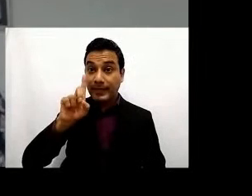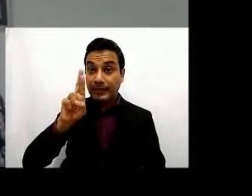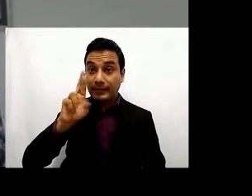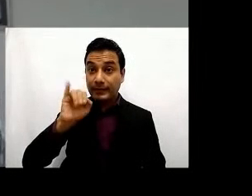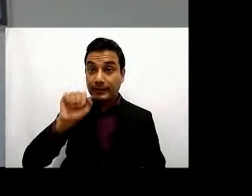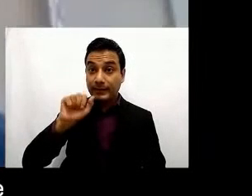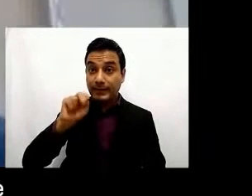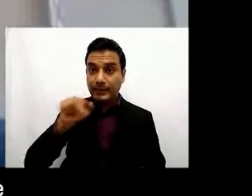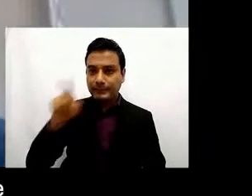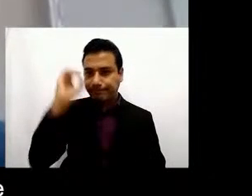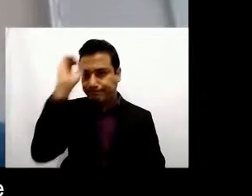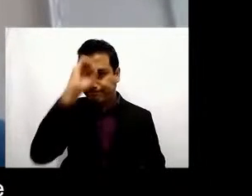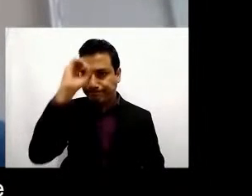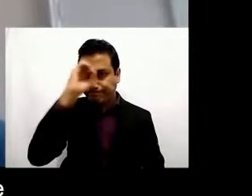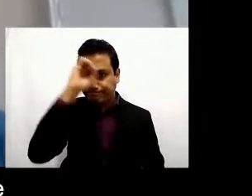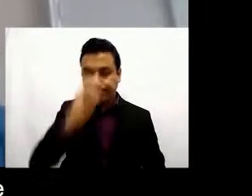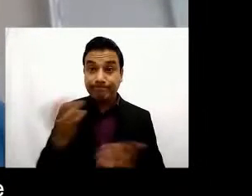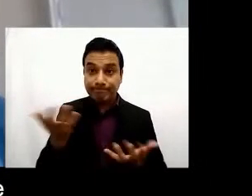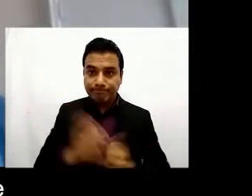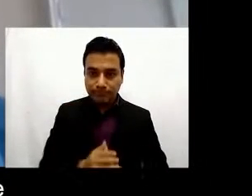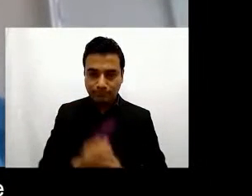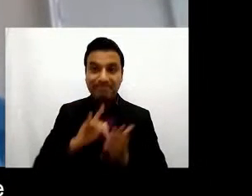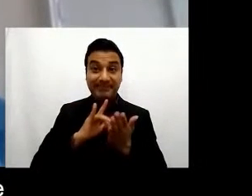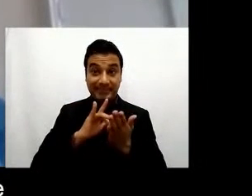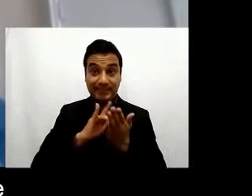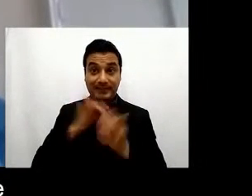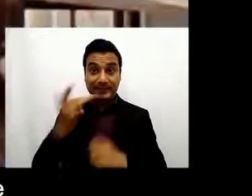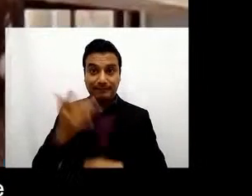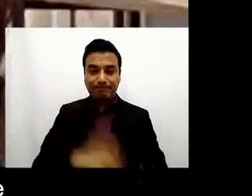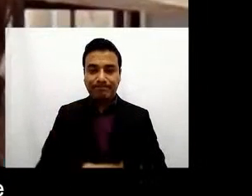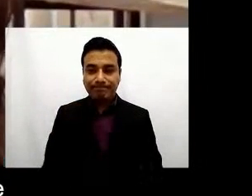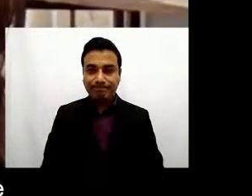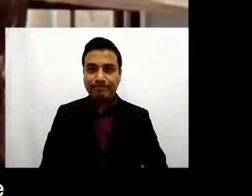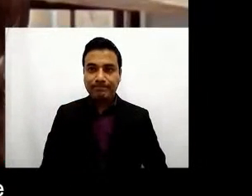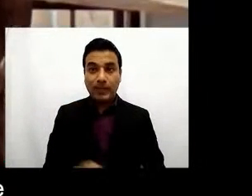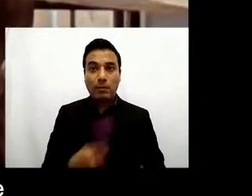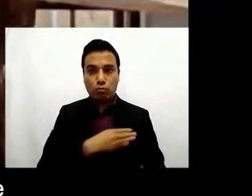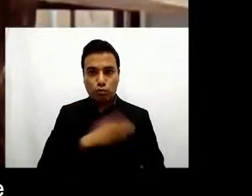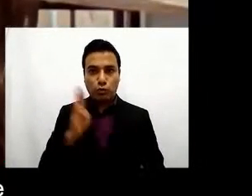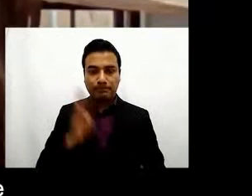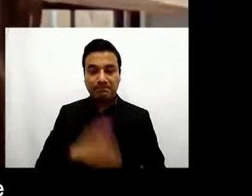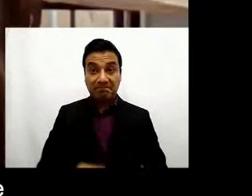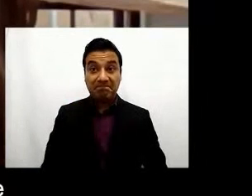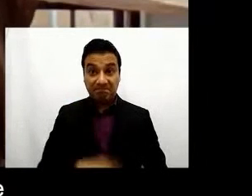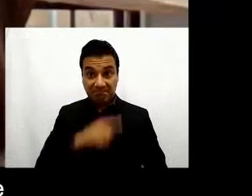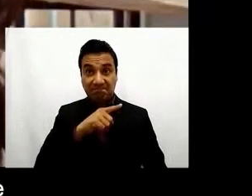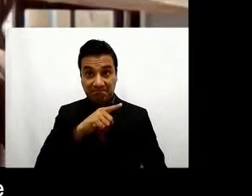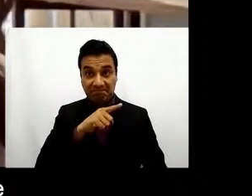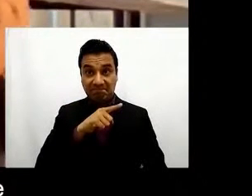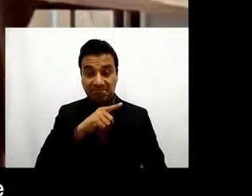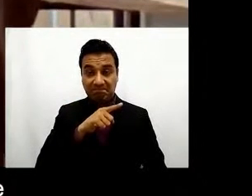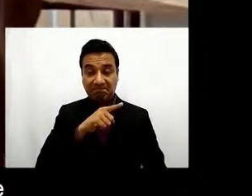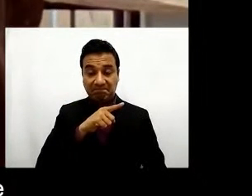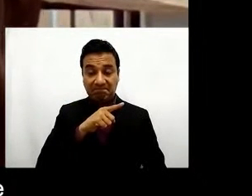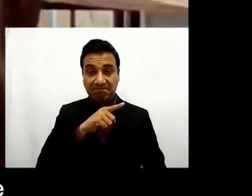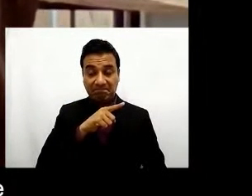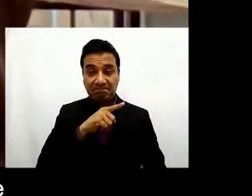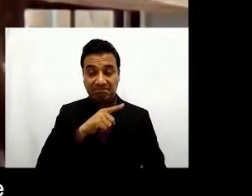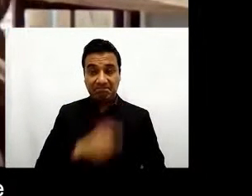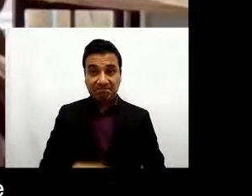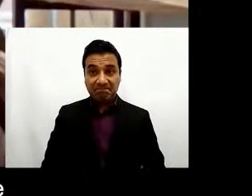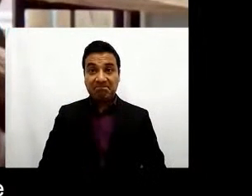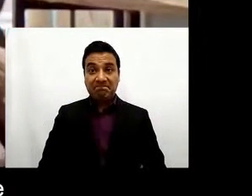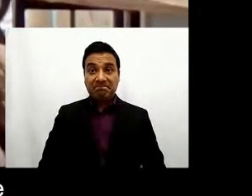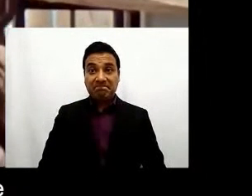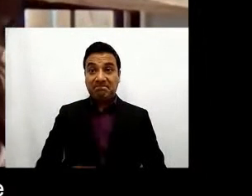opinas? Muchas gracias. Bueno, siguiendo con esto que ya coloca